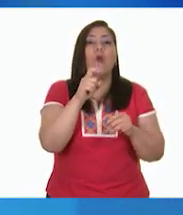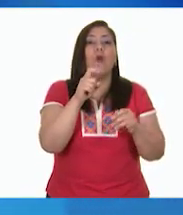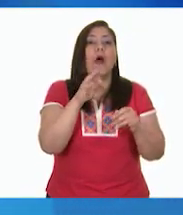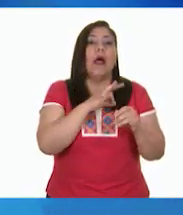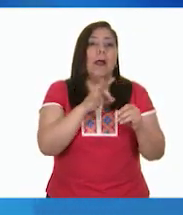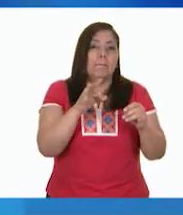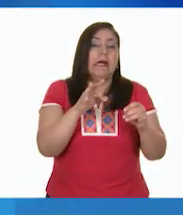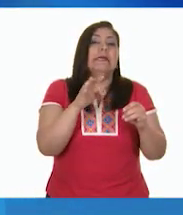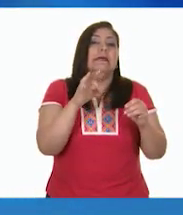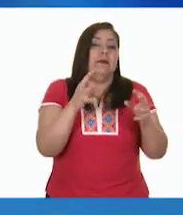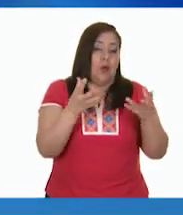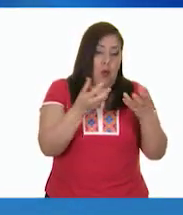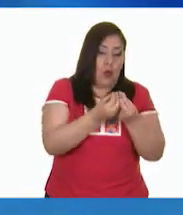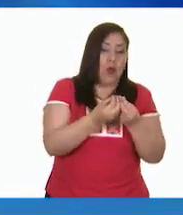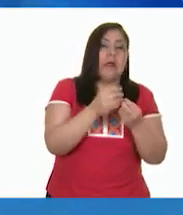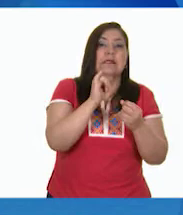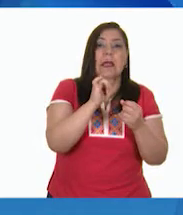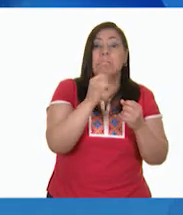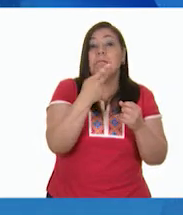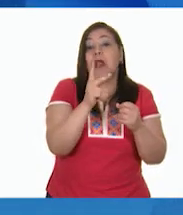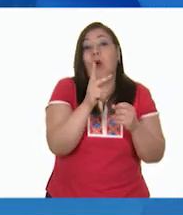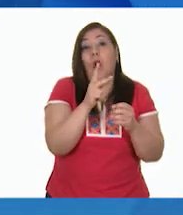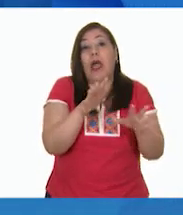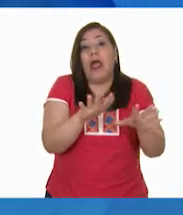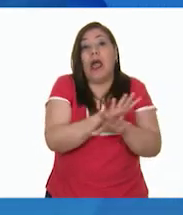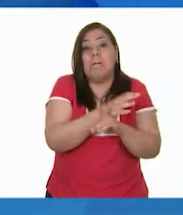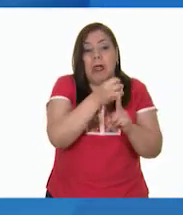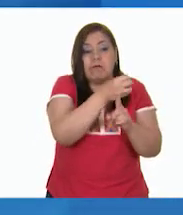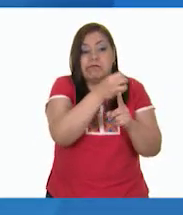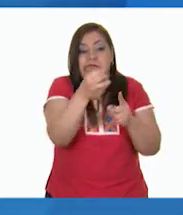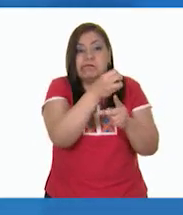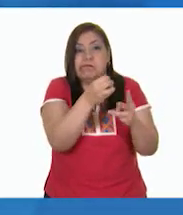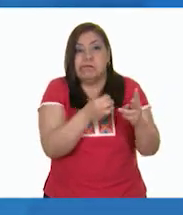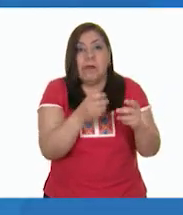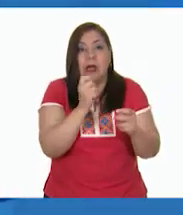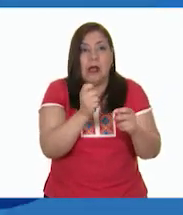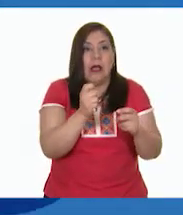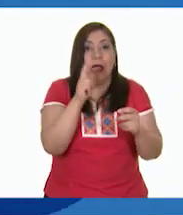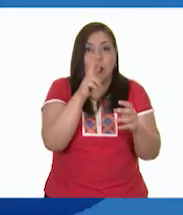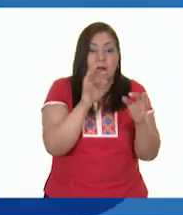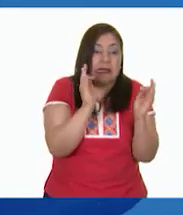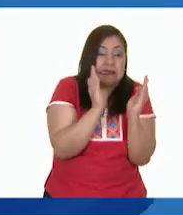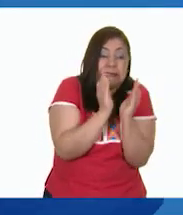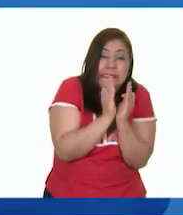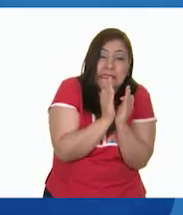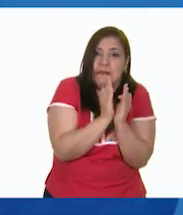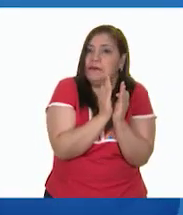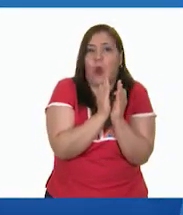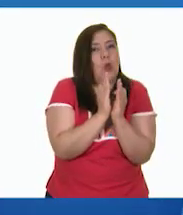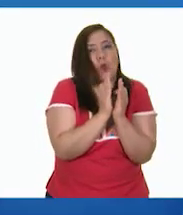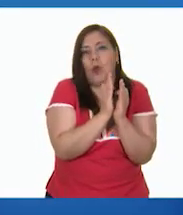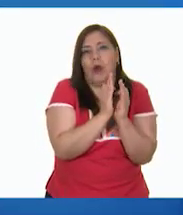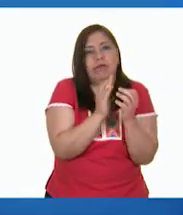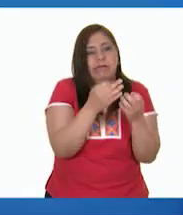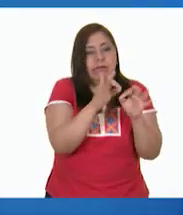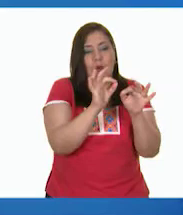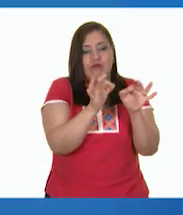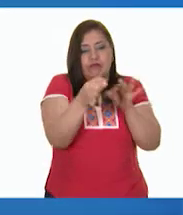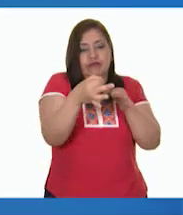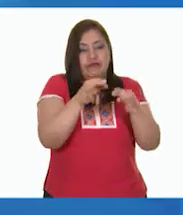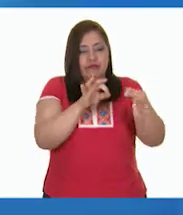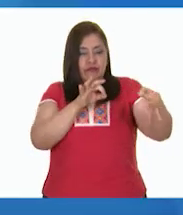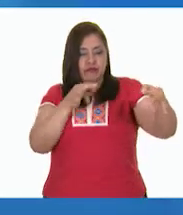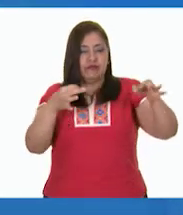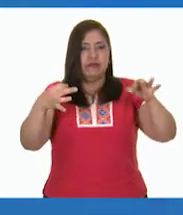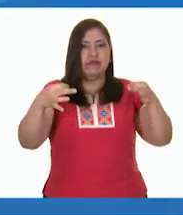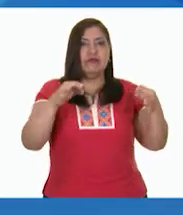se ordenan de una forma muy especial. Y este ordenamiento no les permite estar tan cerca. Es por eso que el sólido